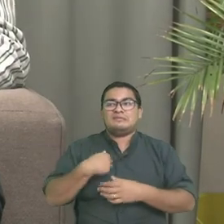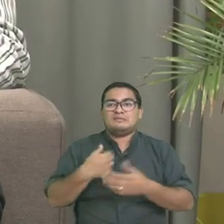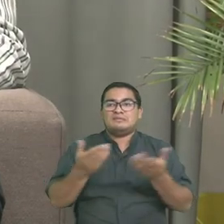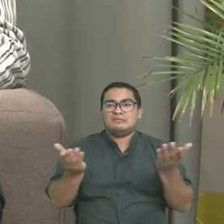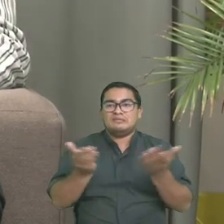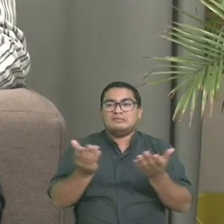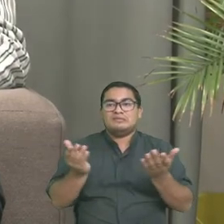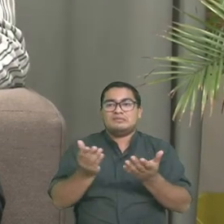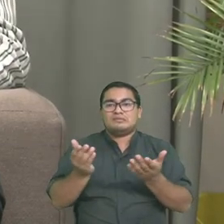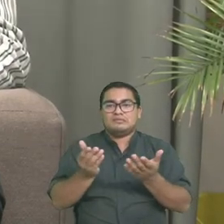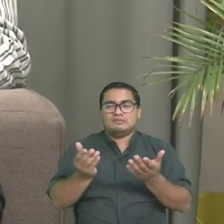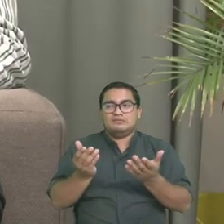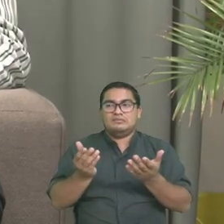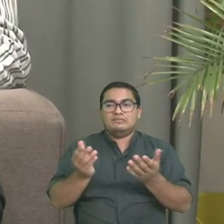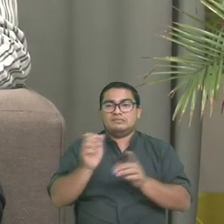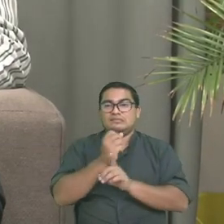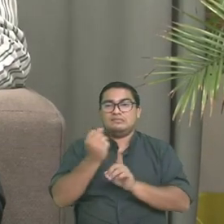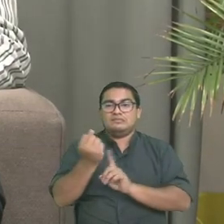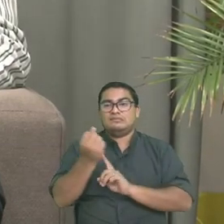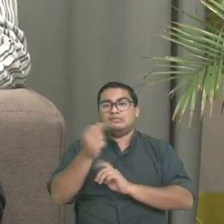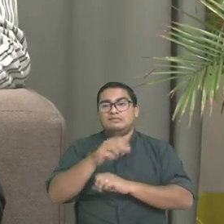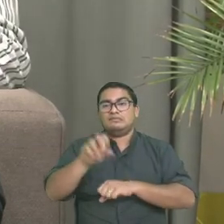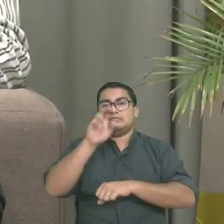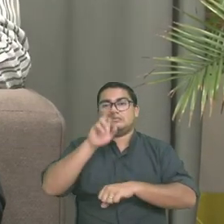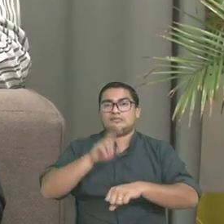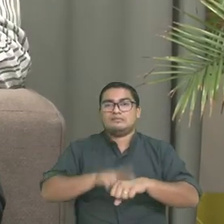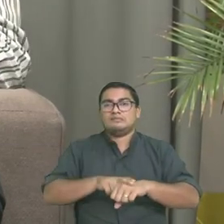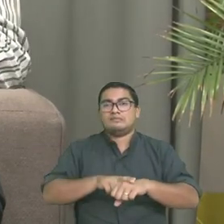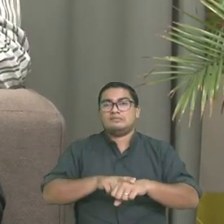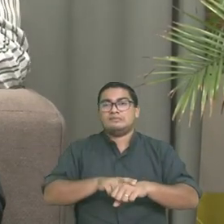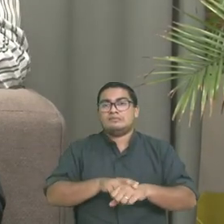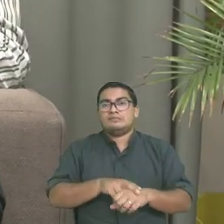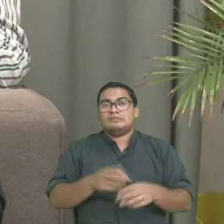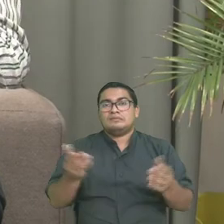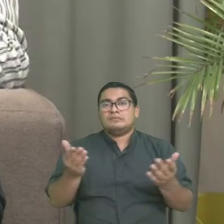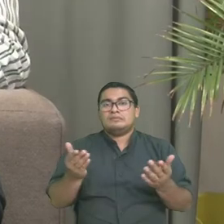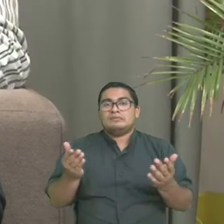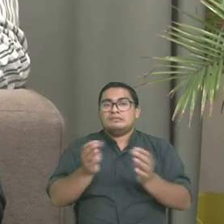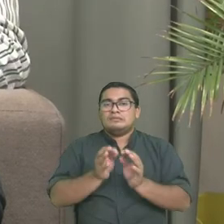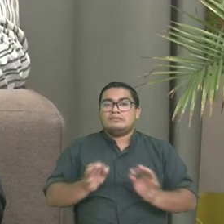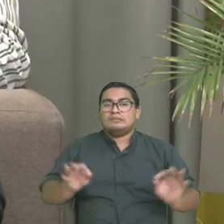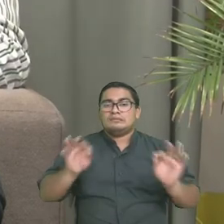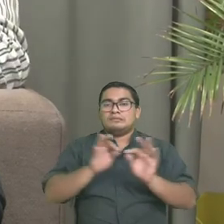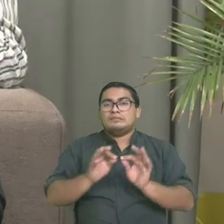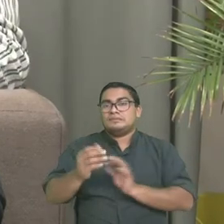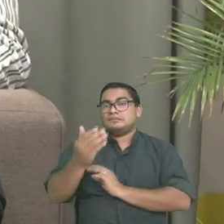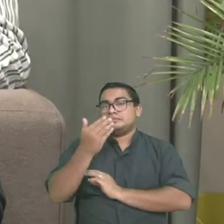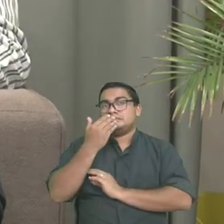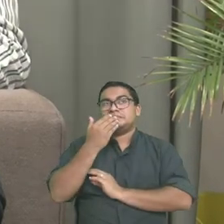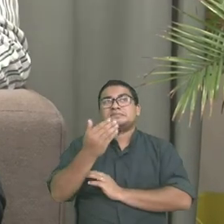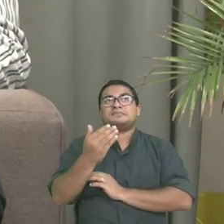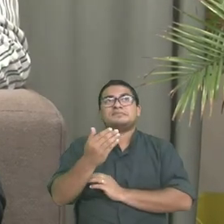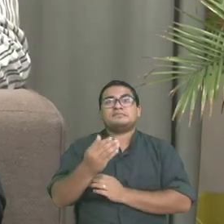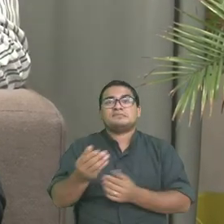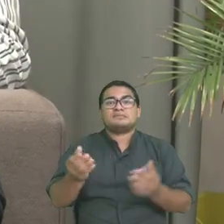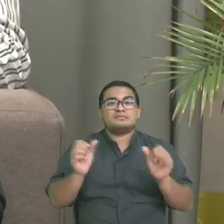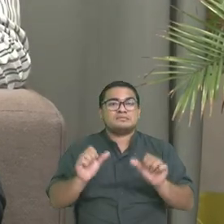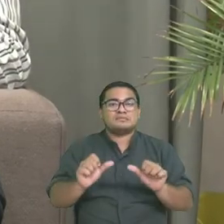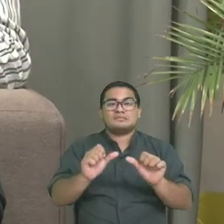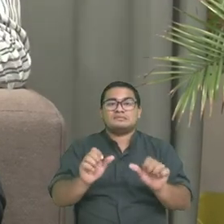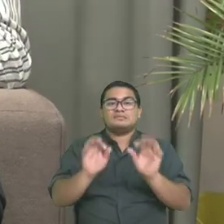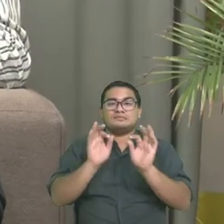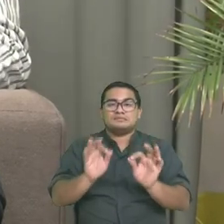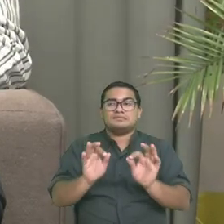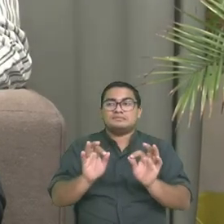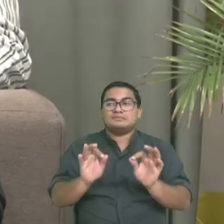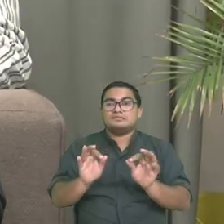otras acciones desde la Asamblea Nacional para fortalecer esa ruta de estabilidad, esa